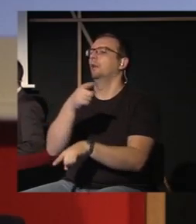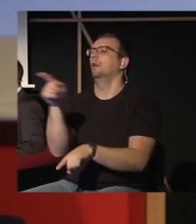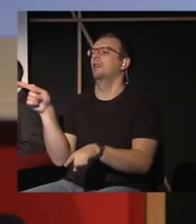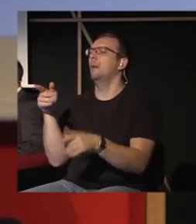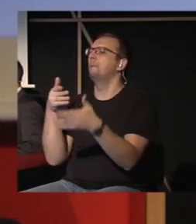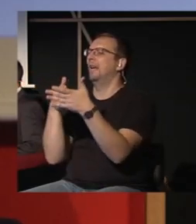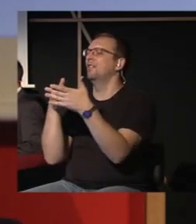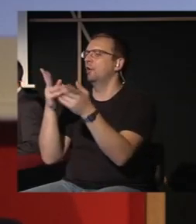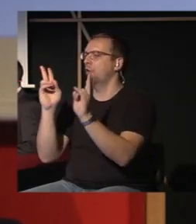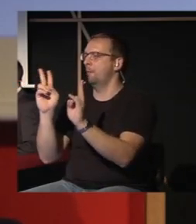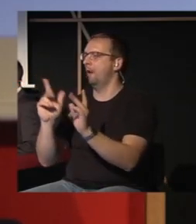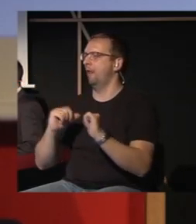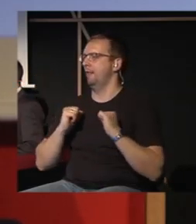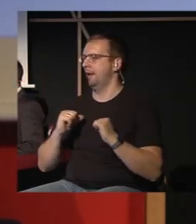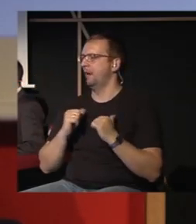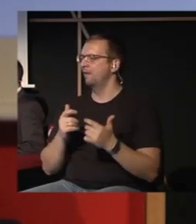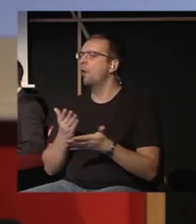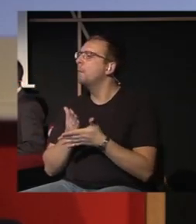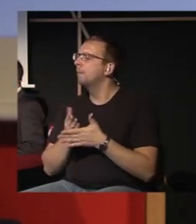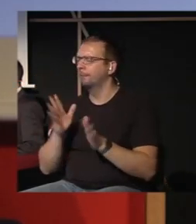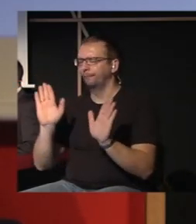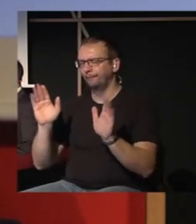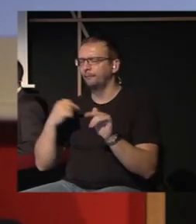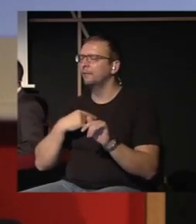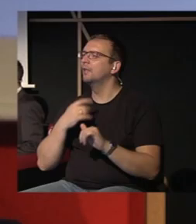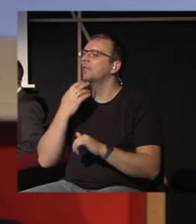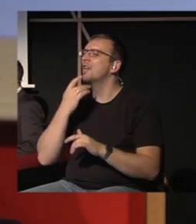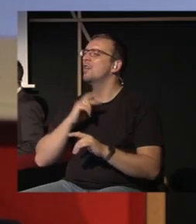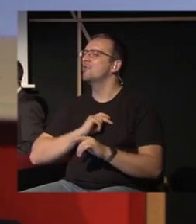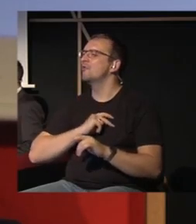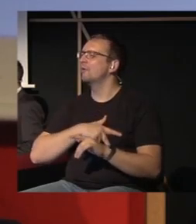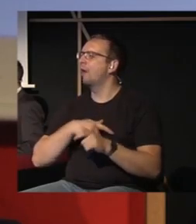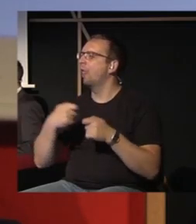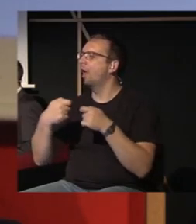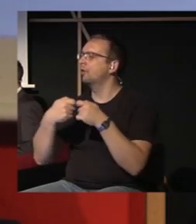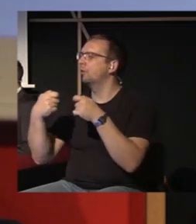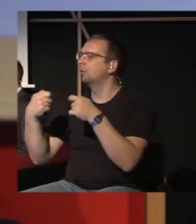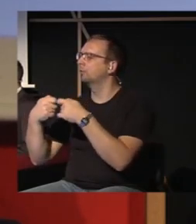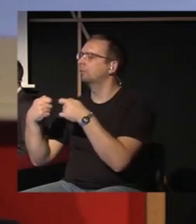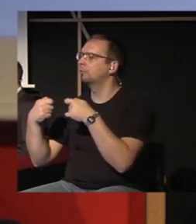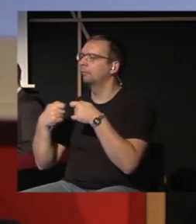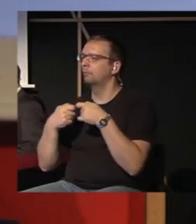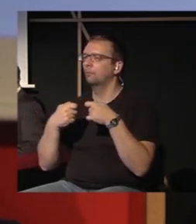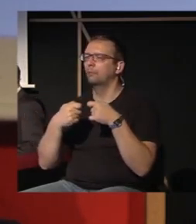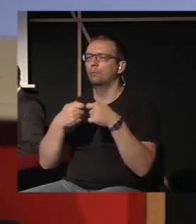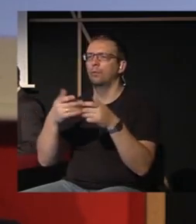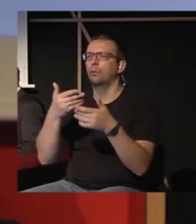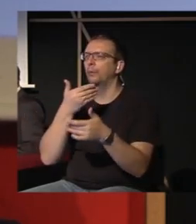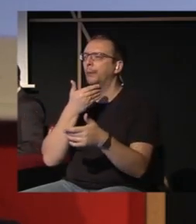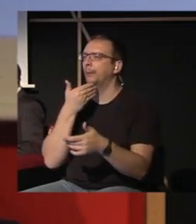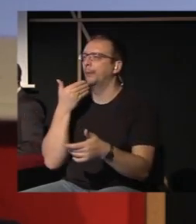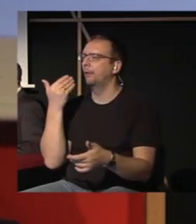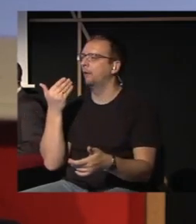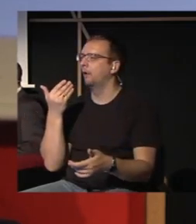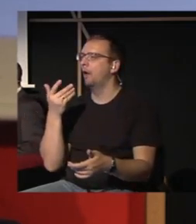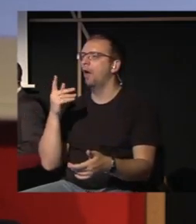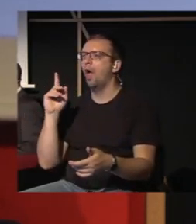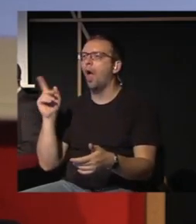a la gran falta de inclusión social, ¿no? Y al número de barreras arquitectónicas con las que se encuentran en la sociedad. En este caso, yo me lo